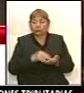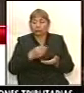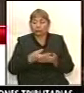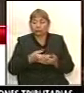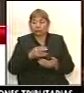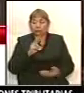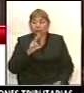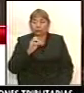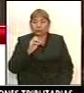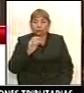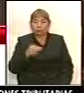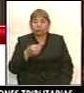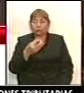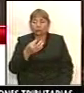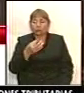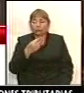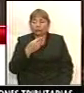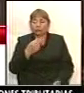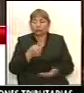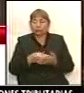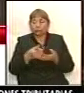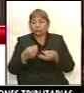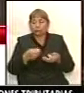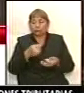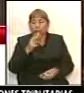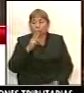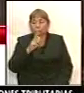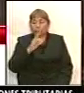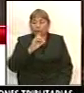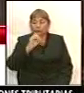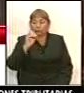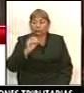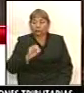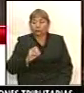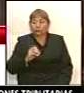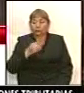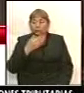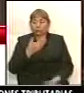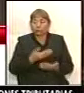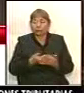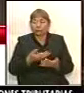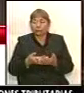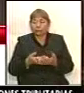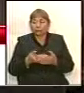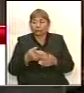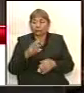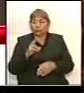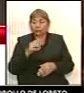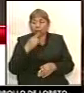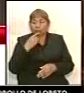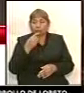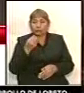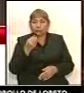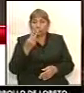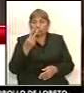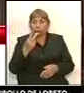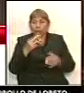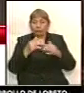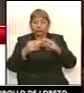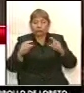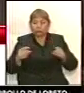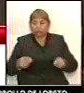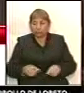20.000 nuevos soles como límite a una tasa de interés del 3%. Pero también a la vez hago presente que 20.000 no llega a 2 hectáreas, en todo caso